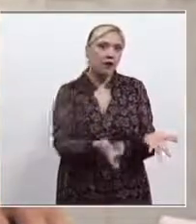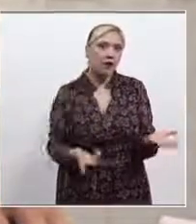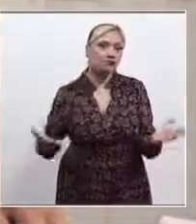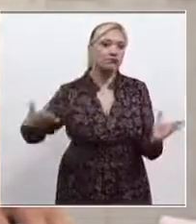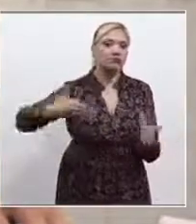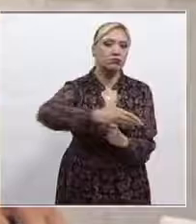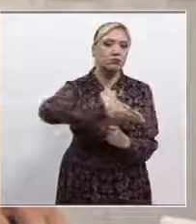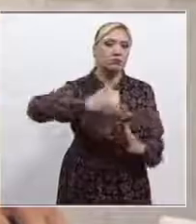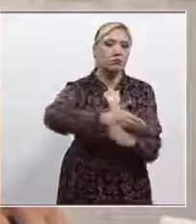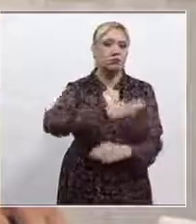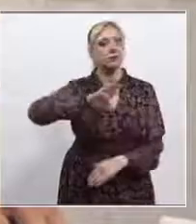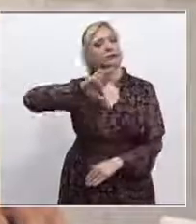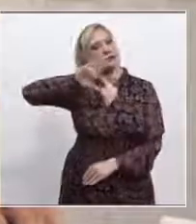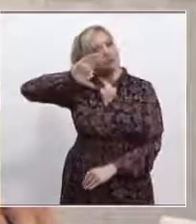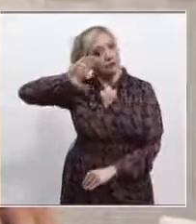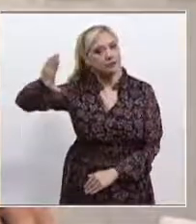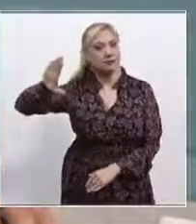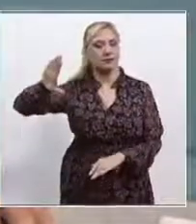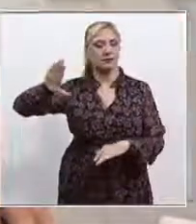donde tenemos que incidir.